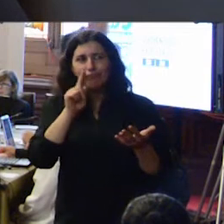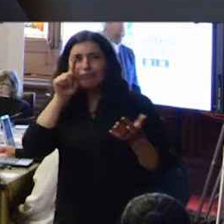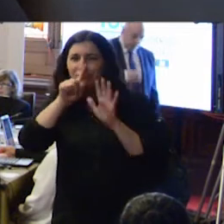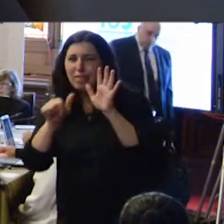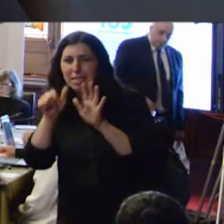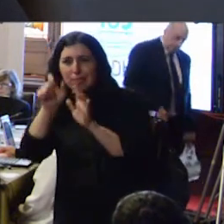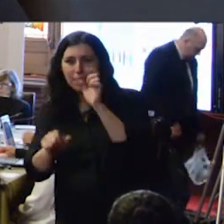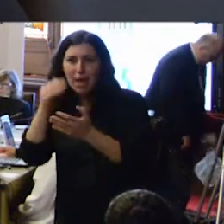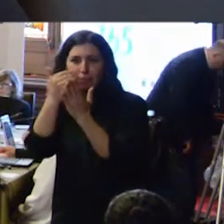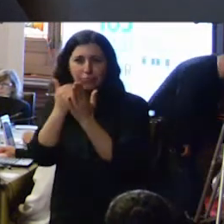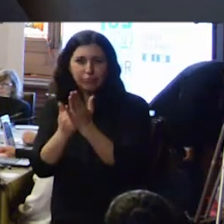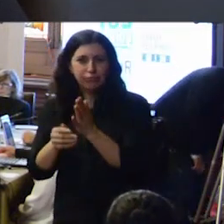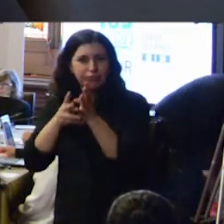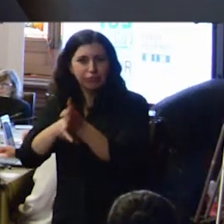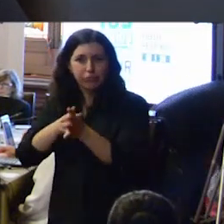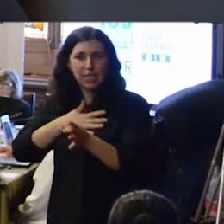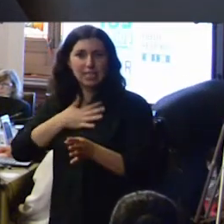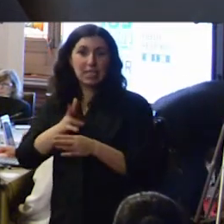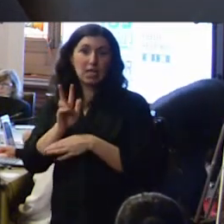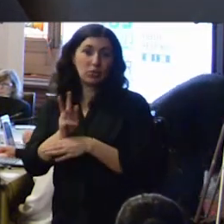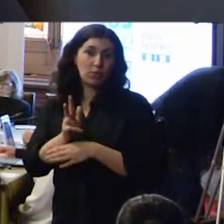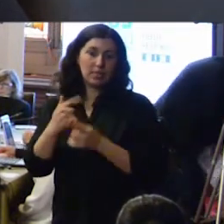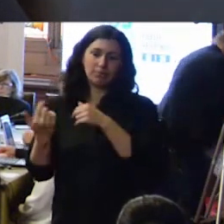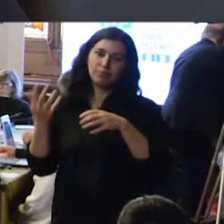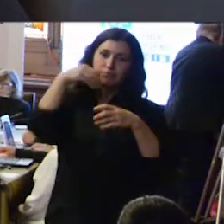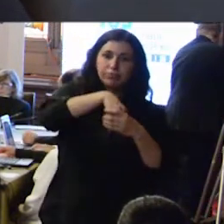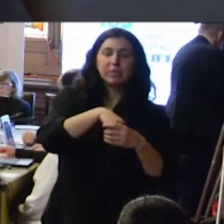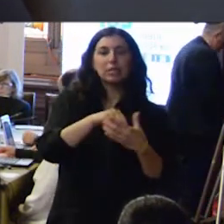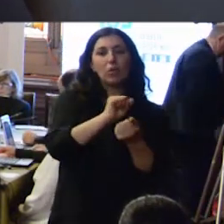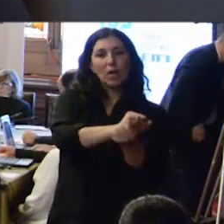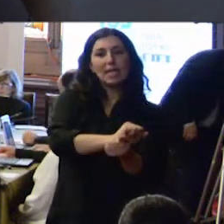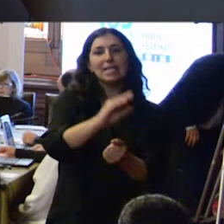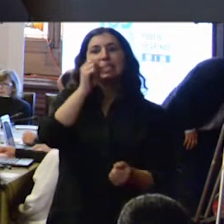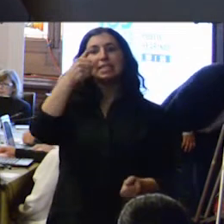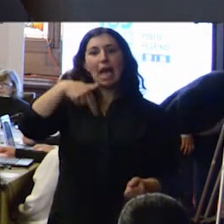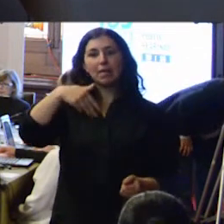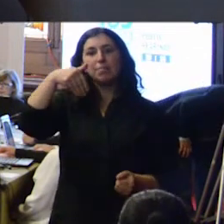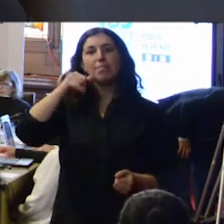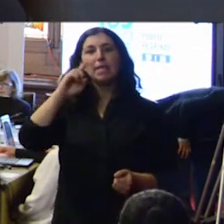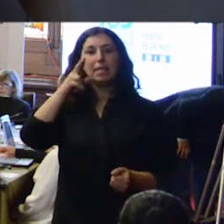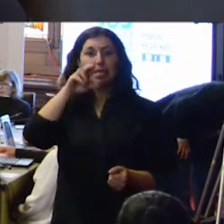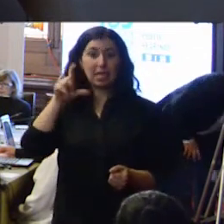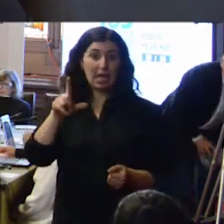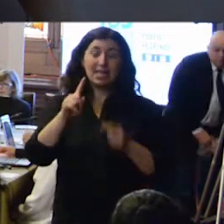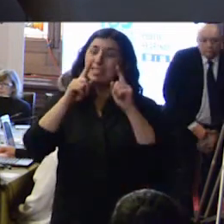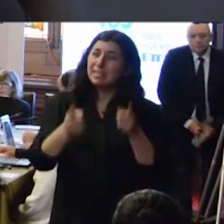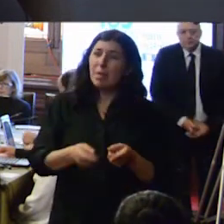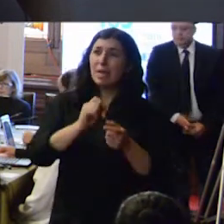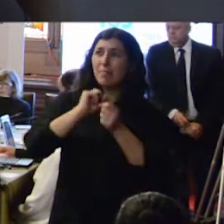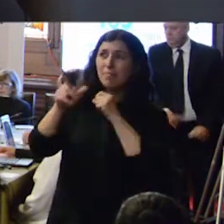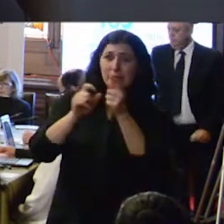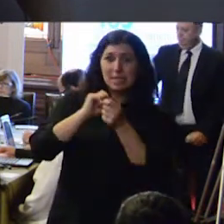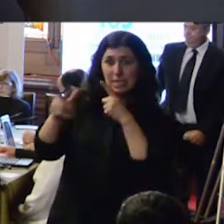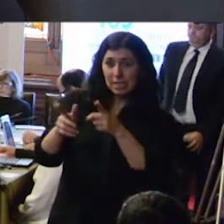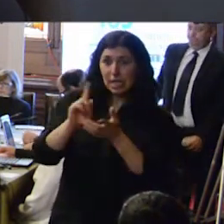de salubridad no consonas en el cuartel de San Miguel. Está también las amenazas y mensajes de odio recibidos por la Fundación